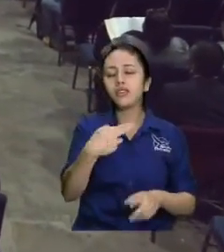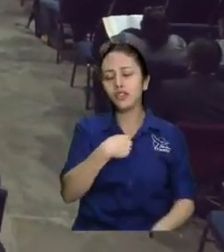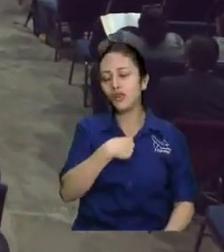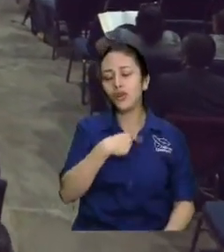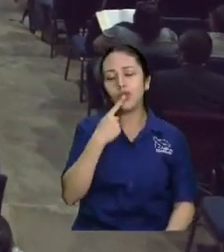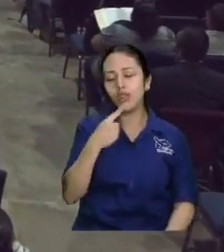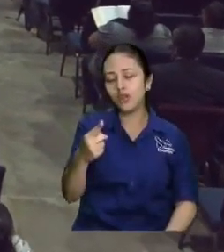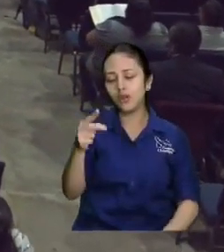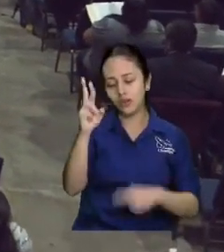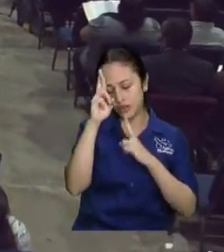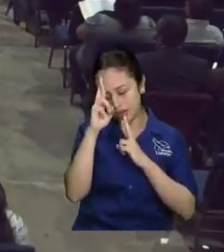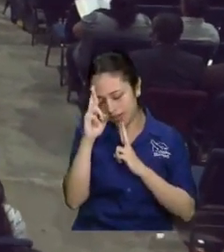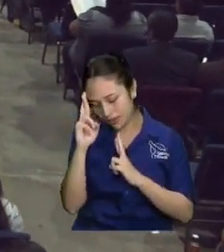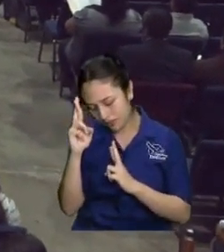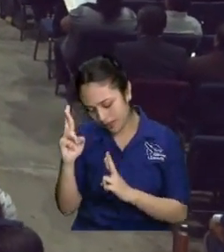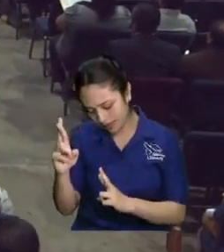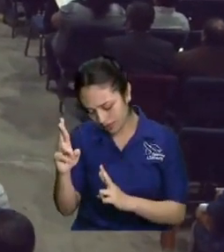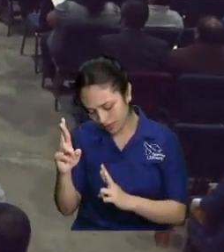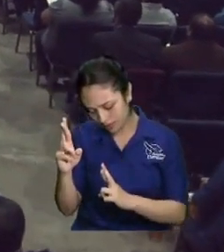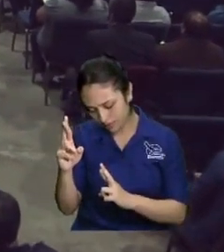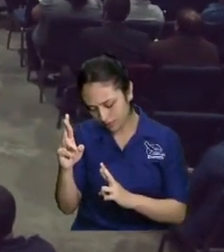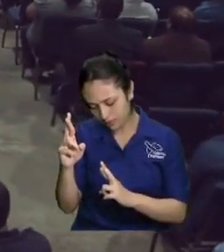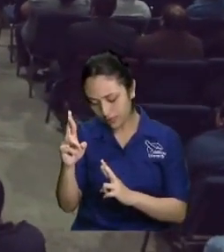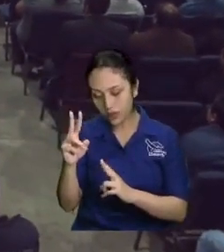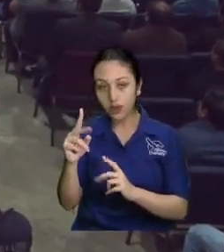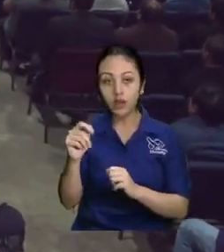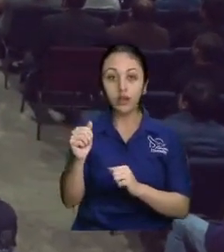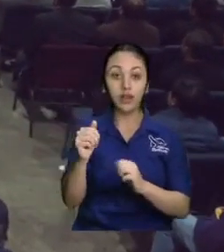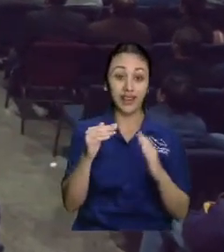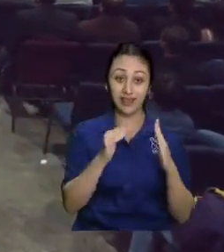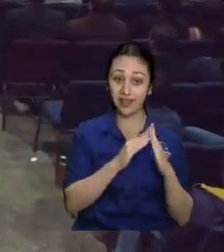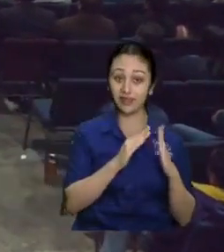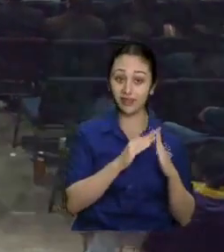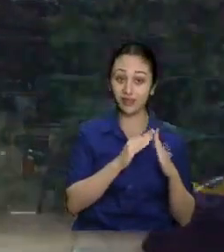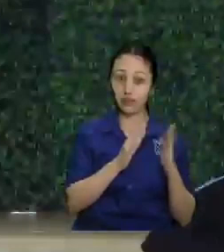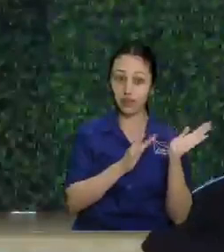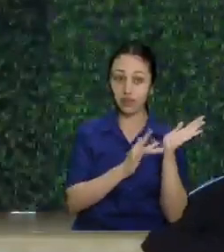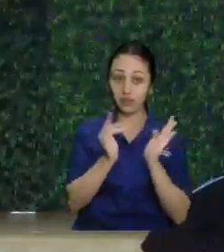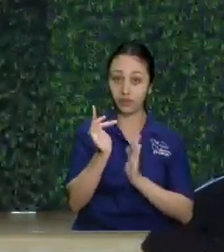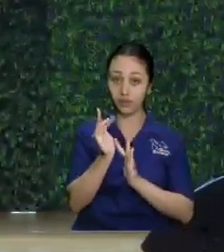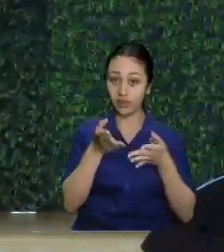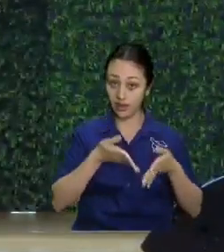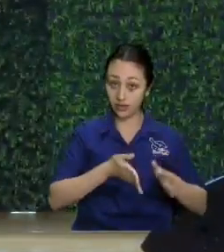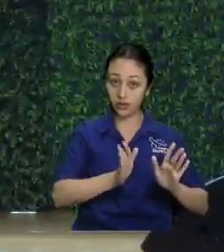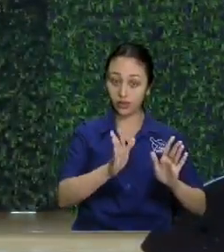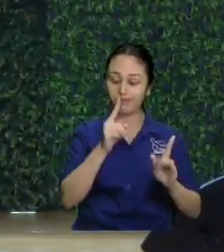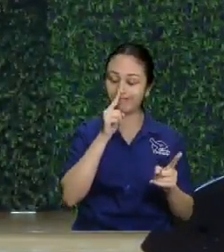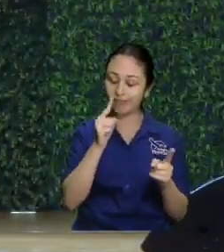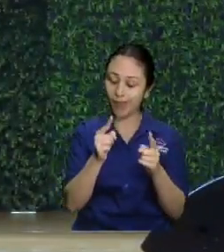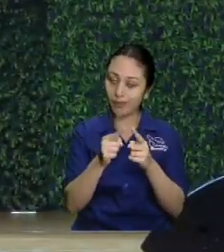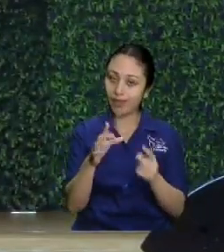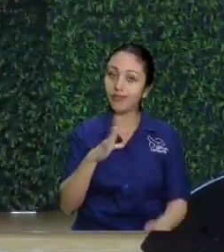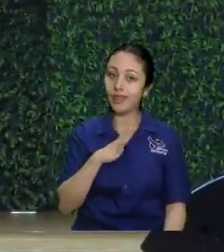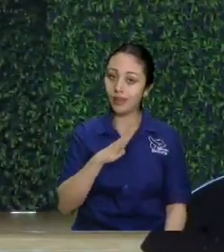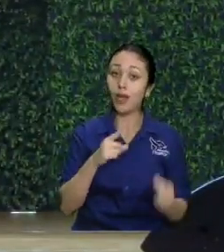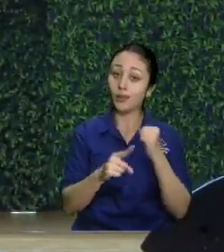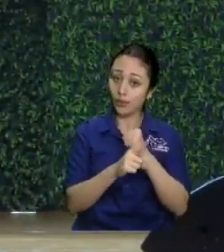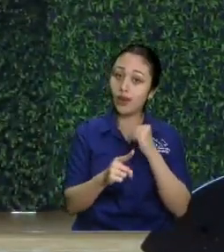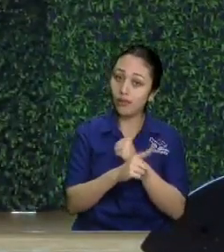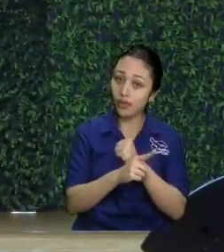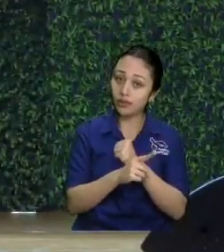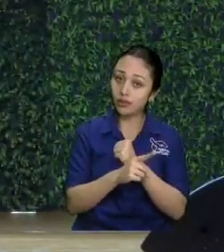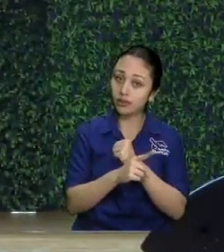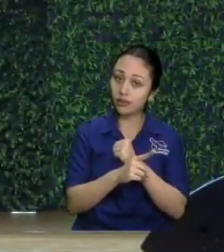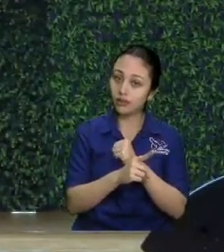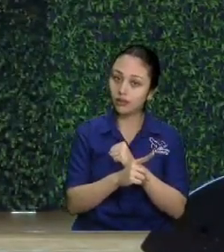mal, pero aún la casa donde Jesús nació tuvieron sus problemas, ¿o no? Dígame